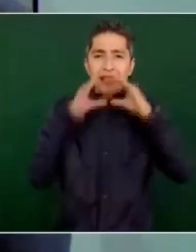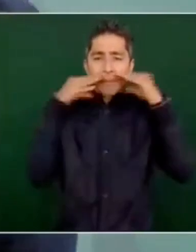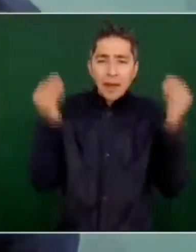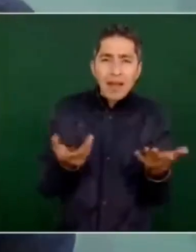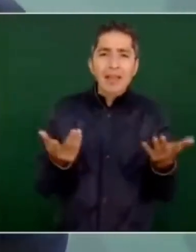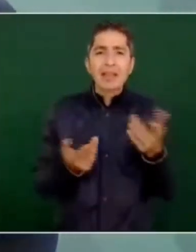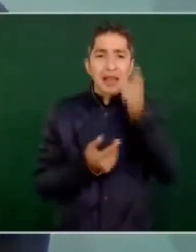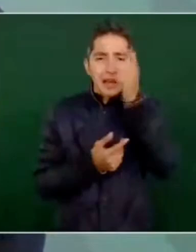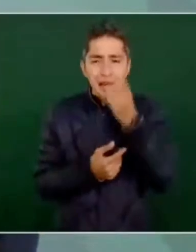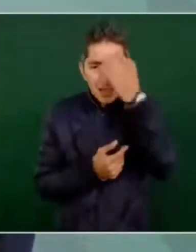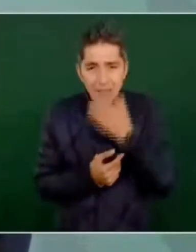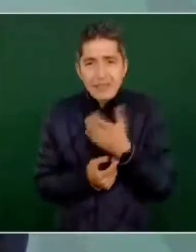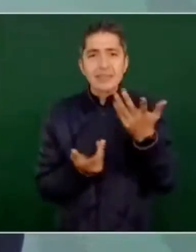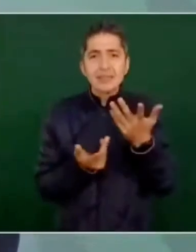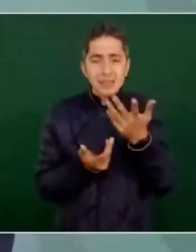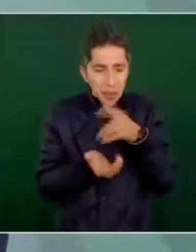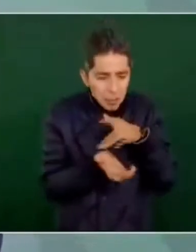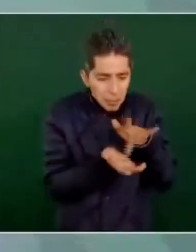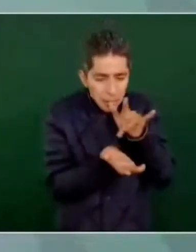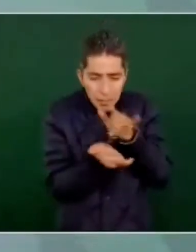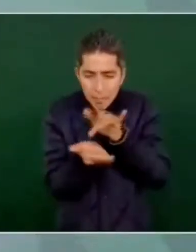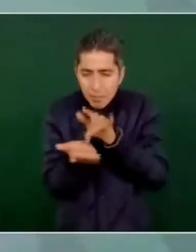Lázaro Cárdenas.